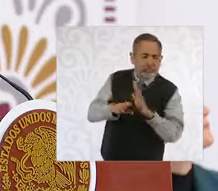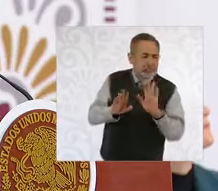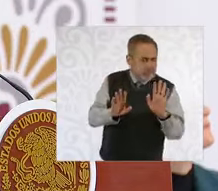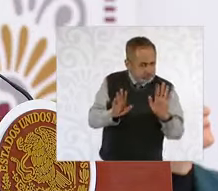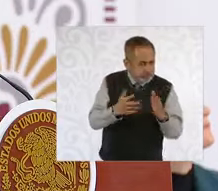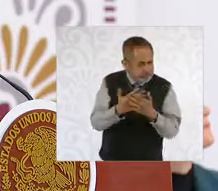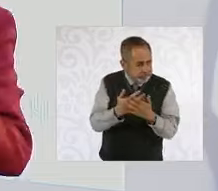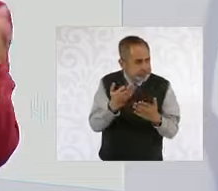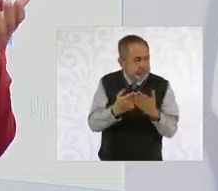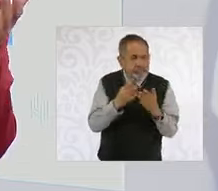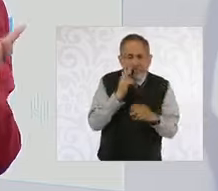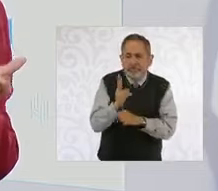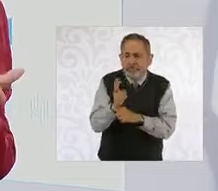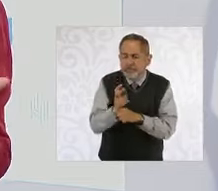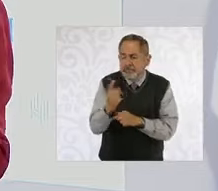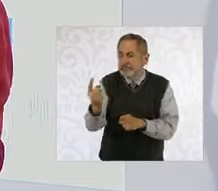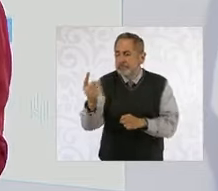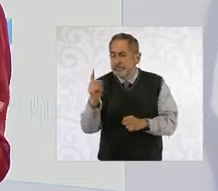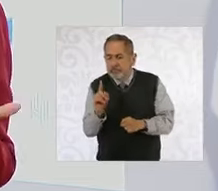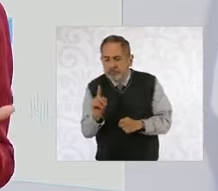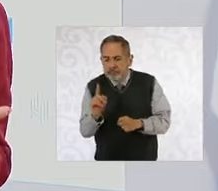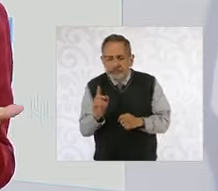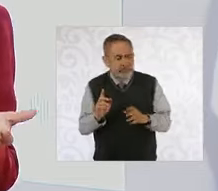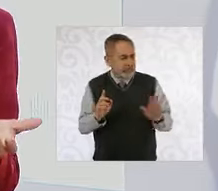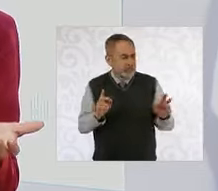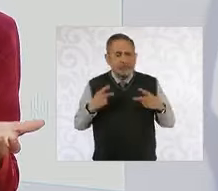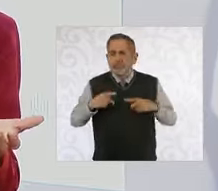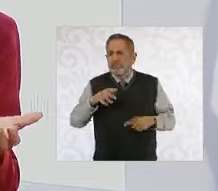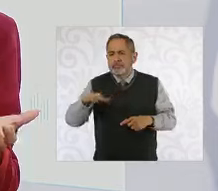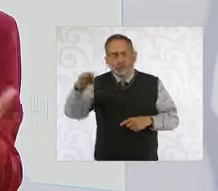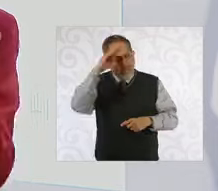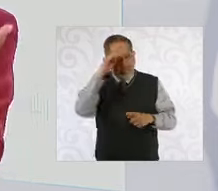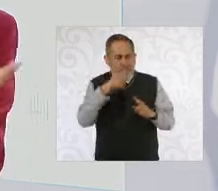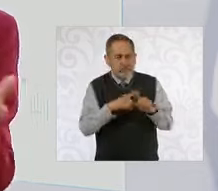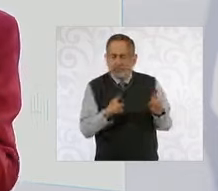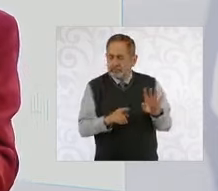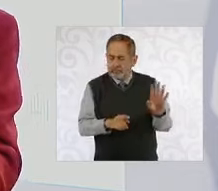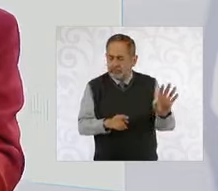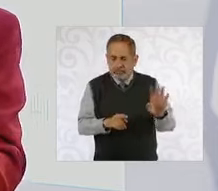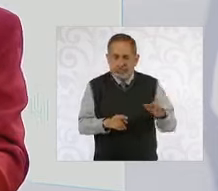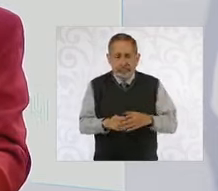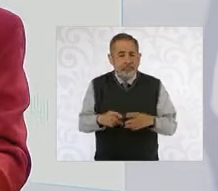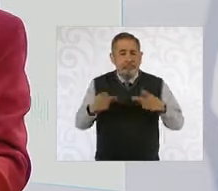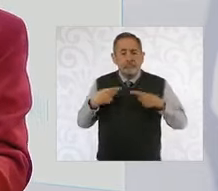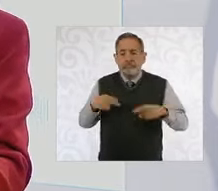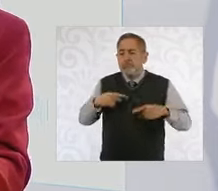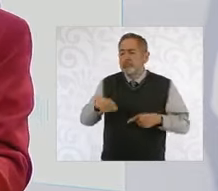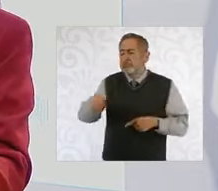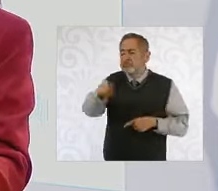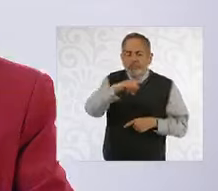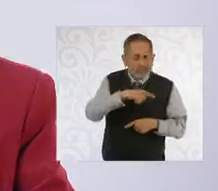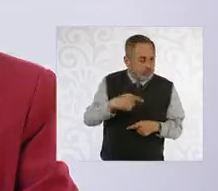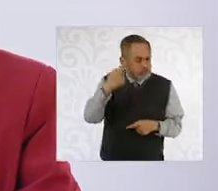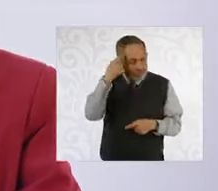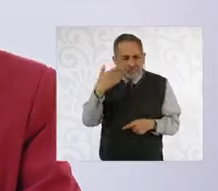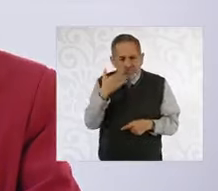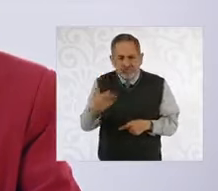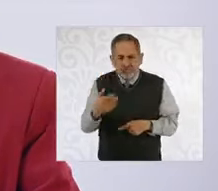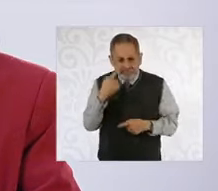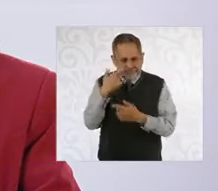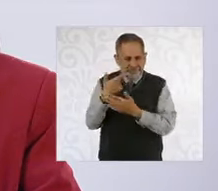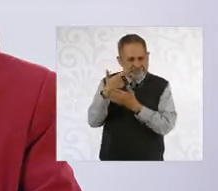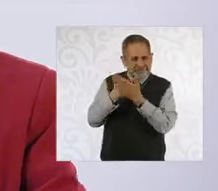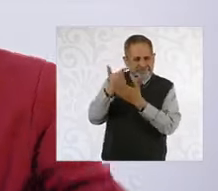de la historia, cuando la ciudadanía piensa lo contrario, si no nos saldrían estas encuestas del